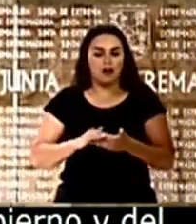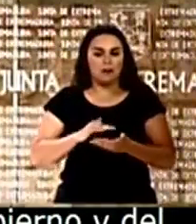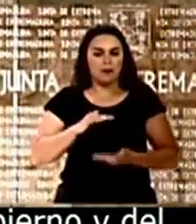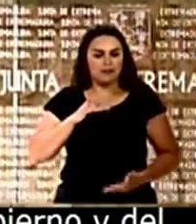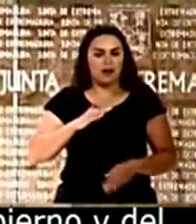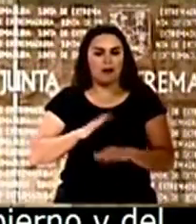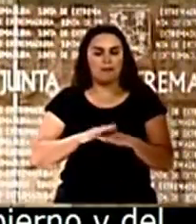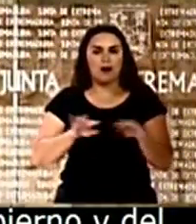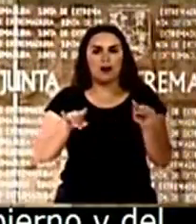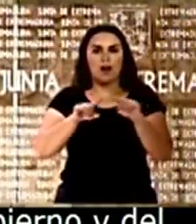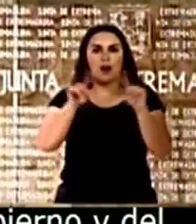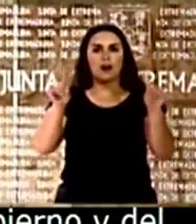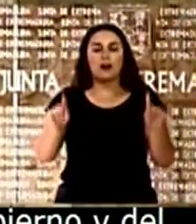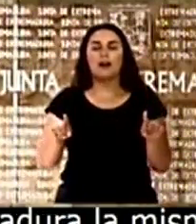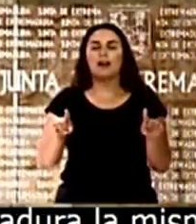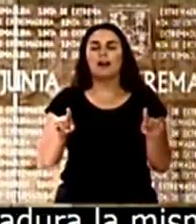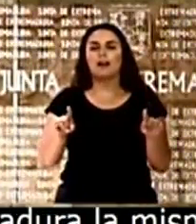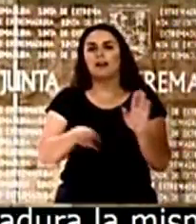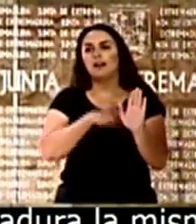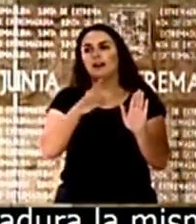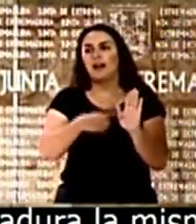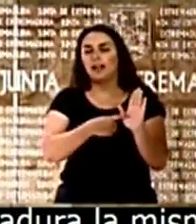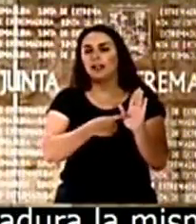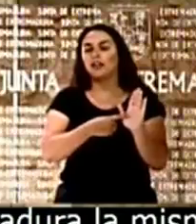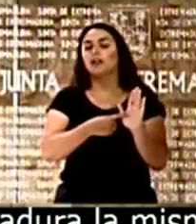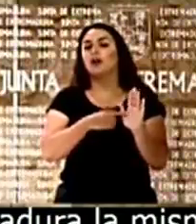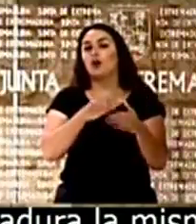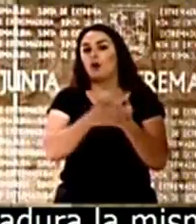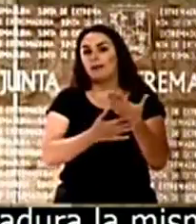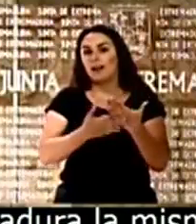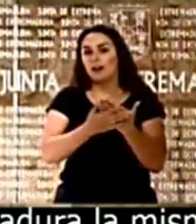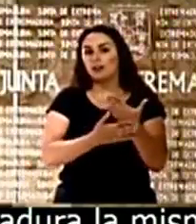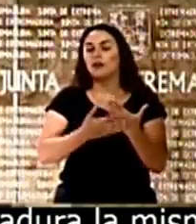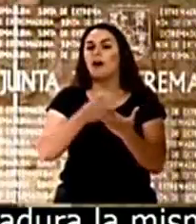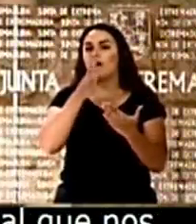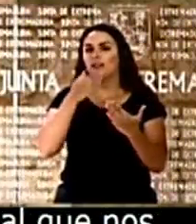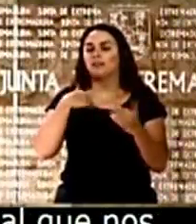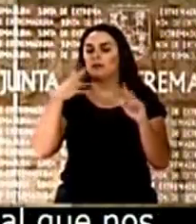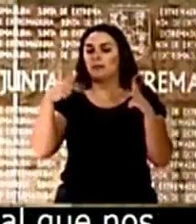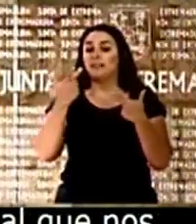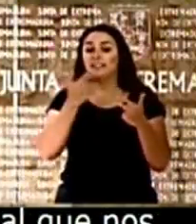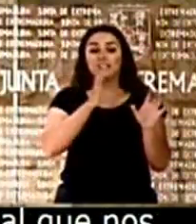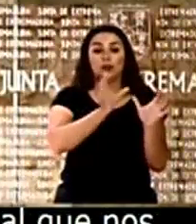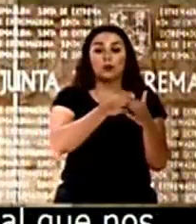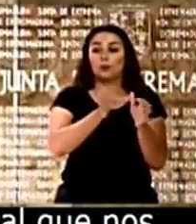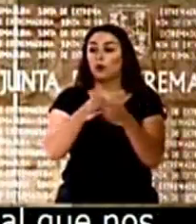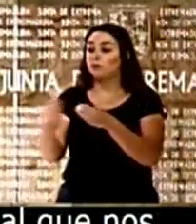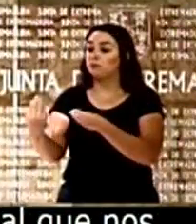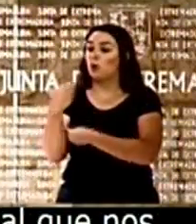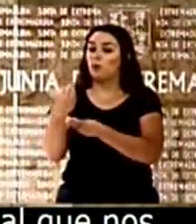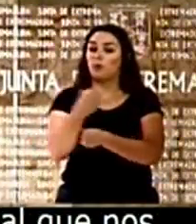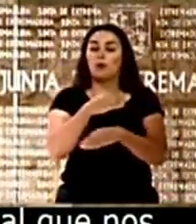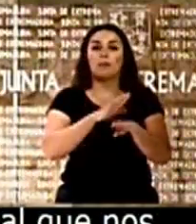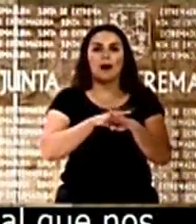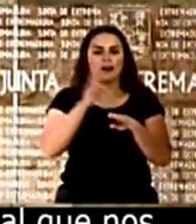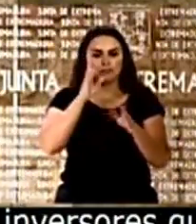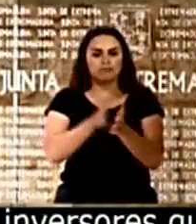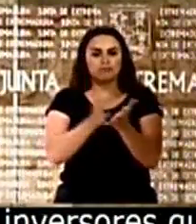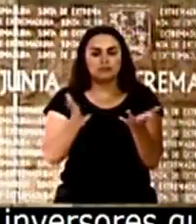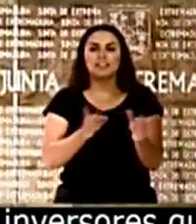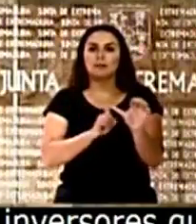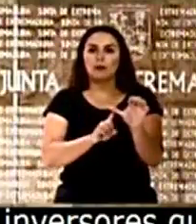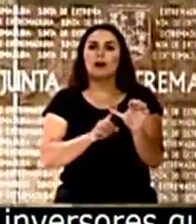de un marco jurídico legal que nos permita, en el caso de que haya distintos grupos inversores que miren a Extremadura, que